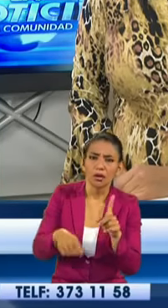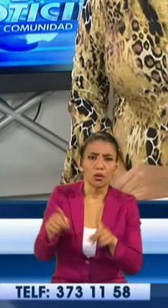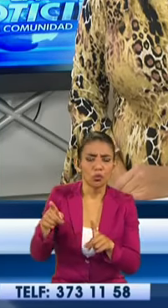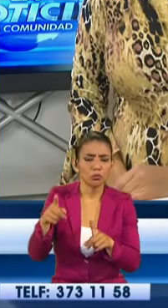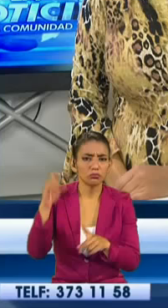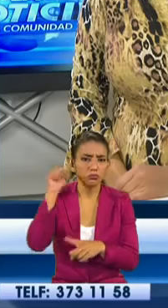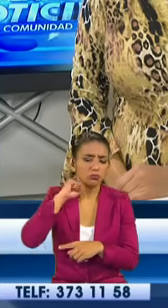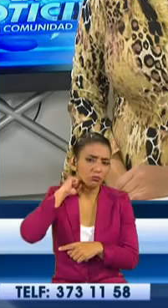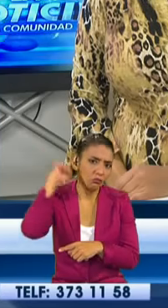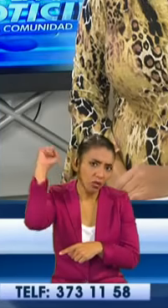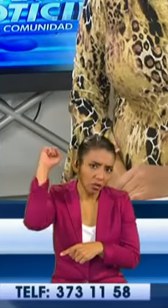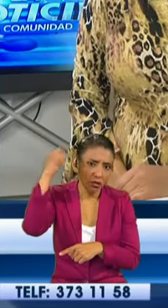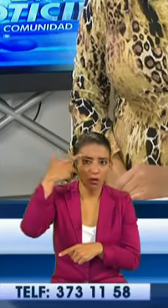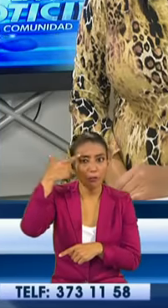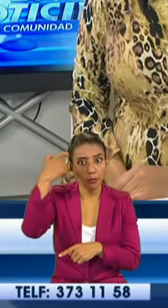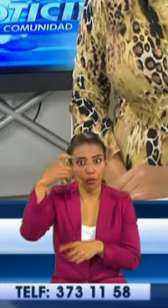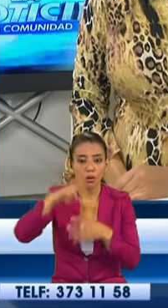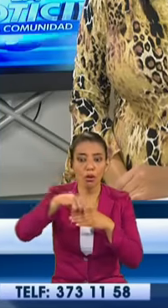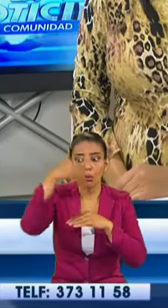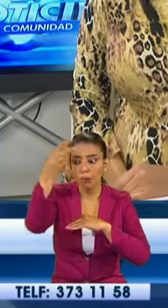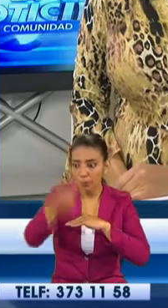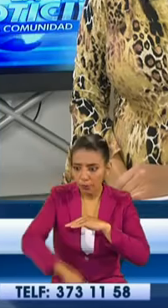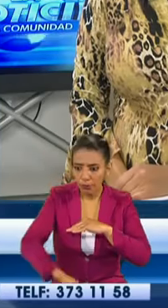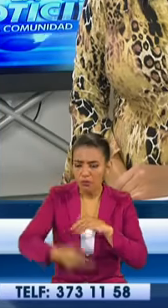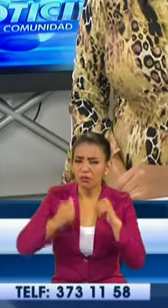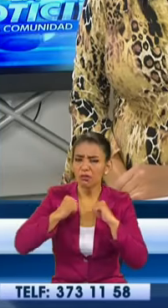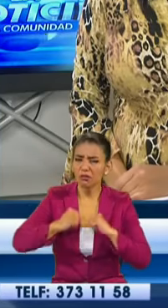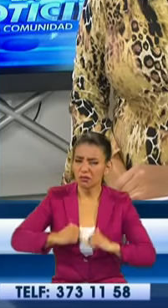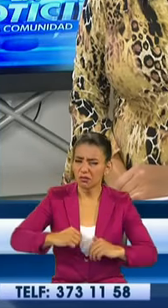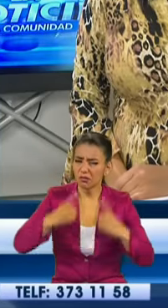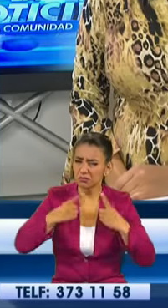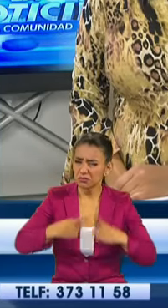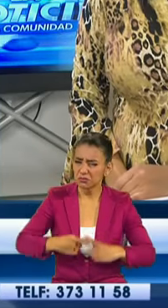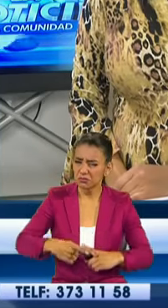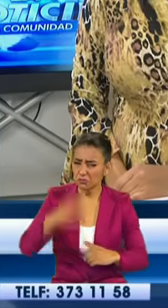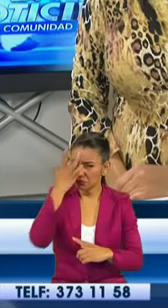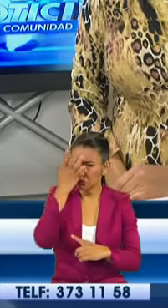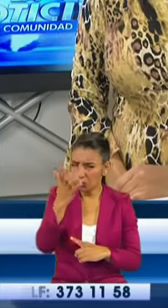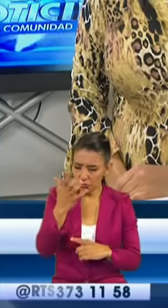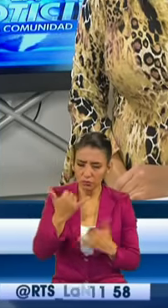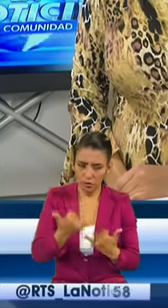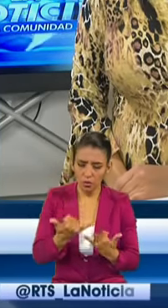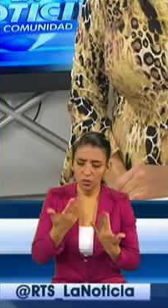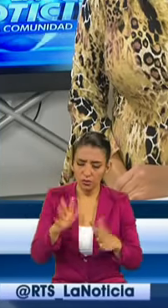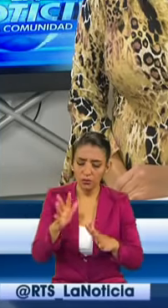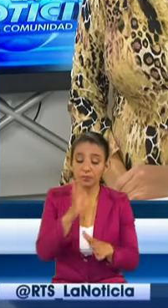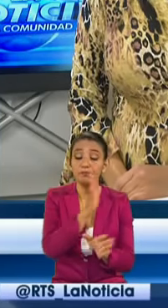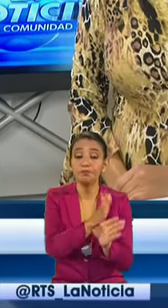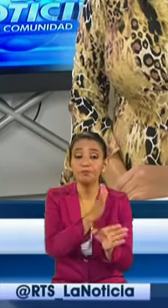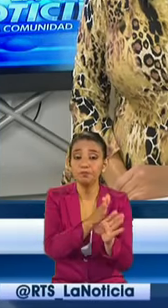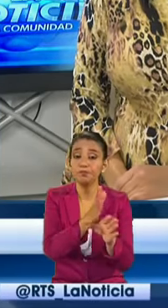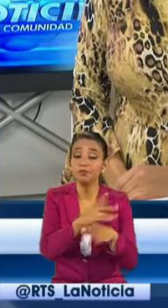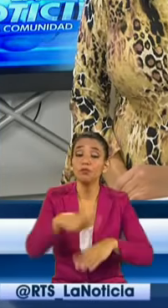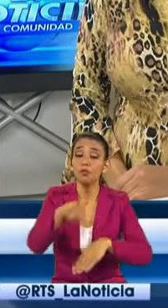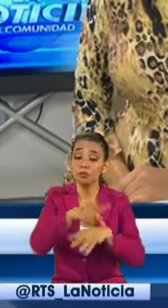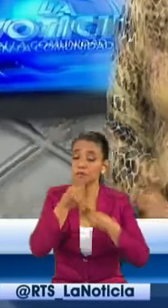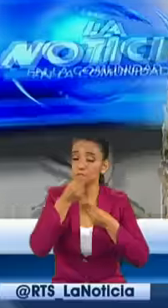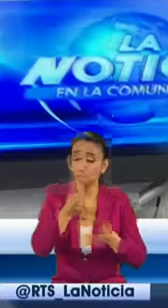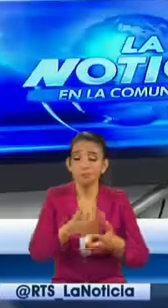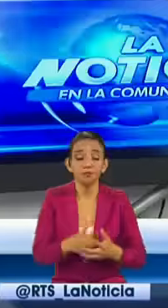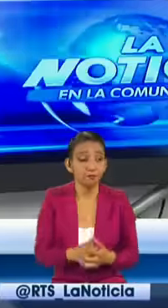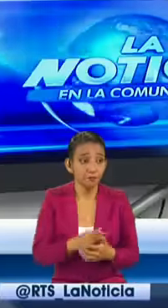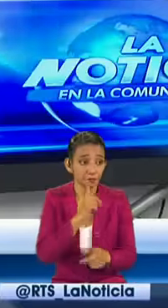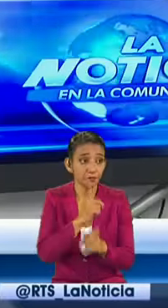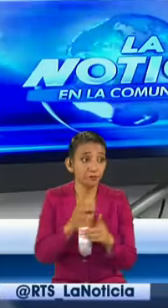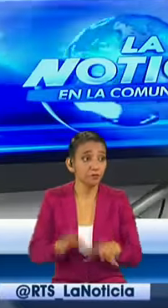que hacen o que tienen actos depresivos. El porqué de esto, los expertos nos van a hablar, mi querida Berito. Y es importante también,